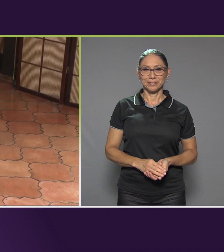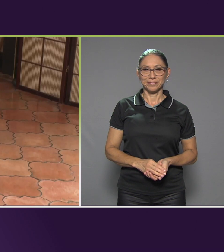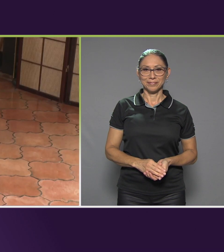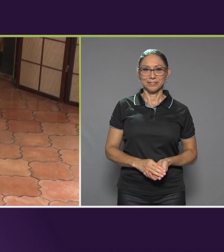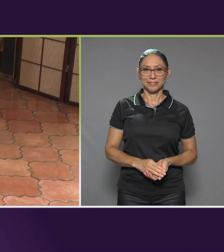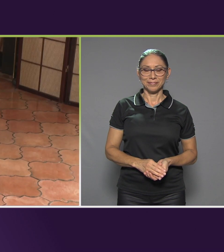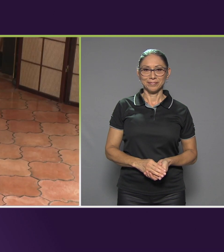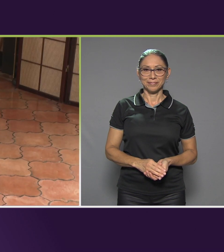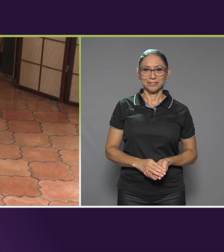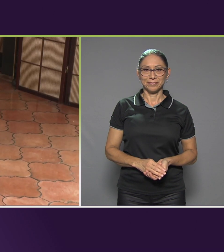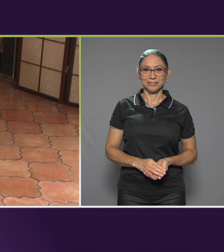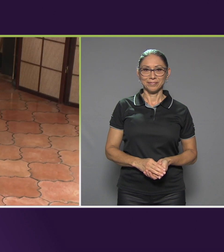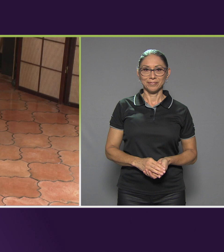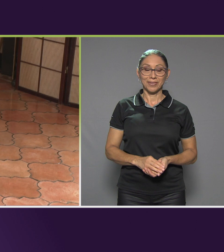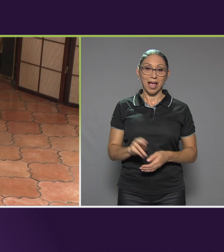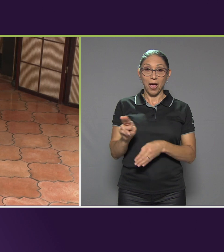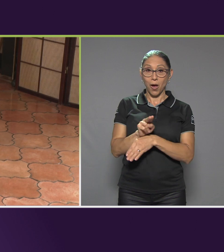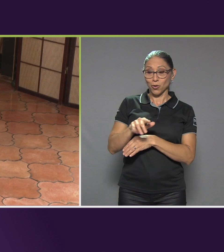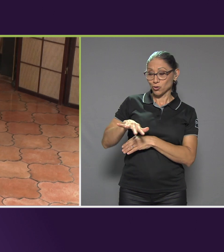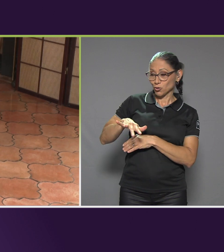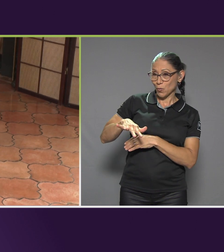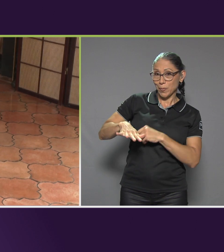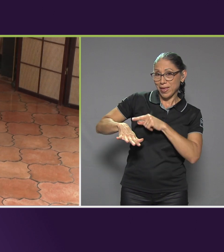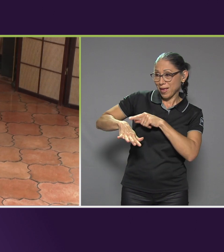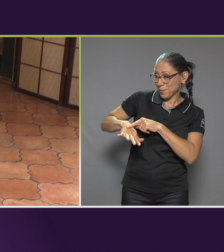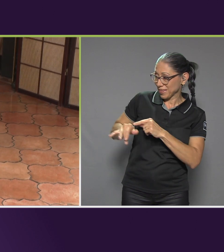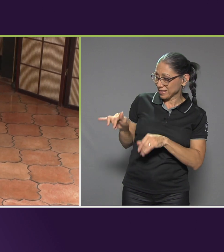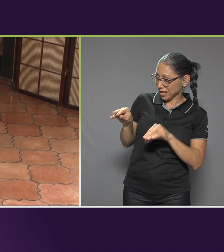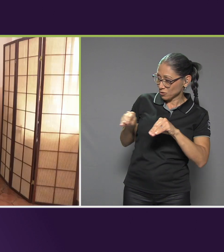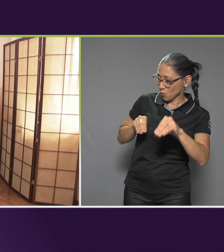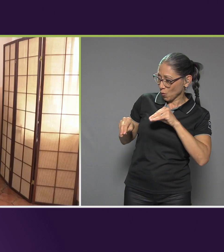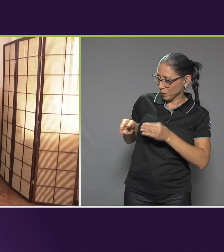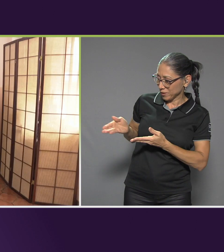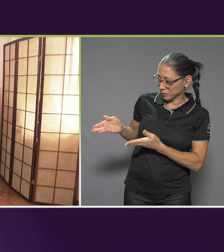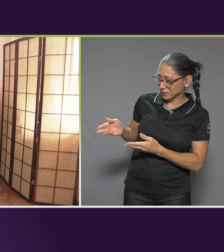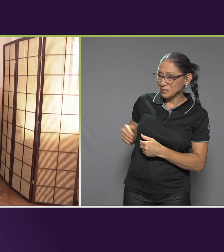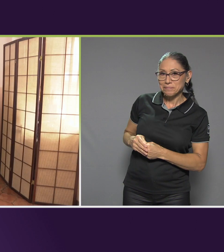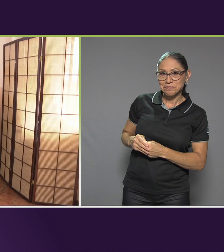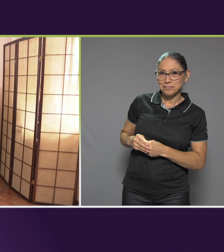Acá uso el metatarso, saco cadera.